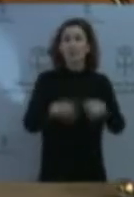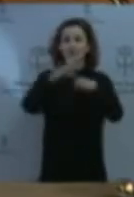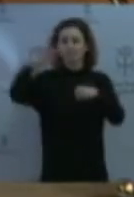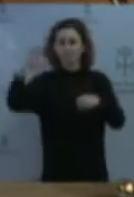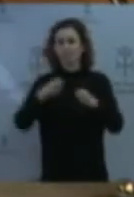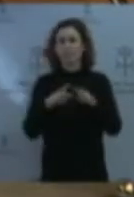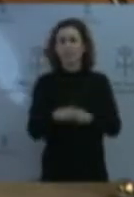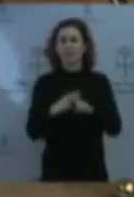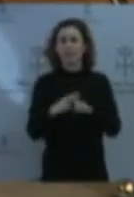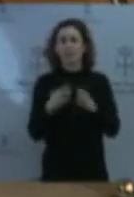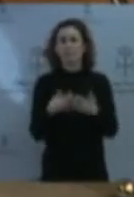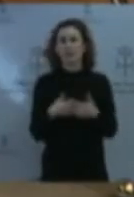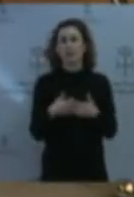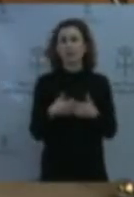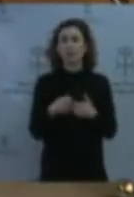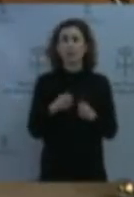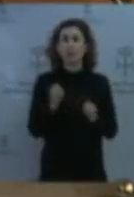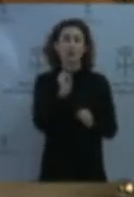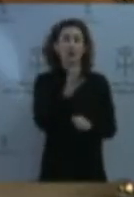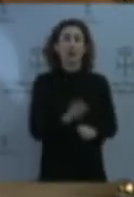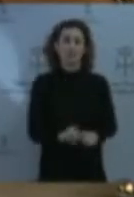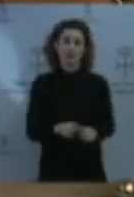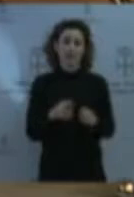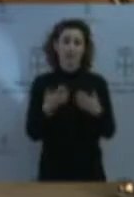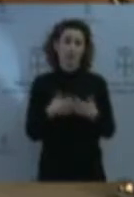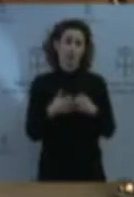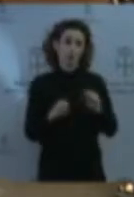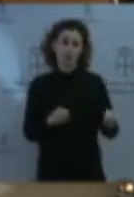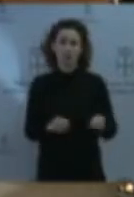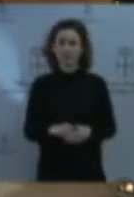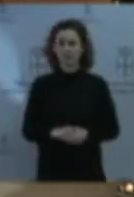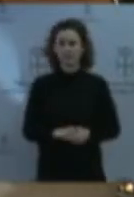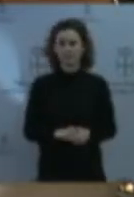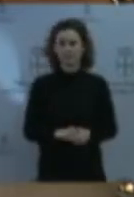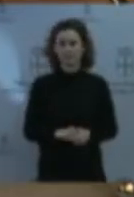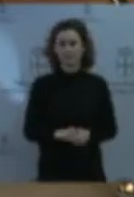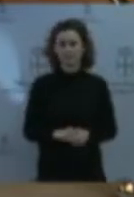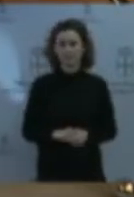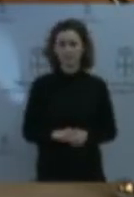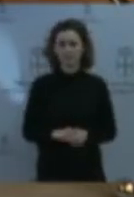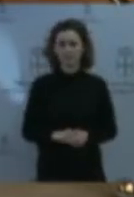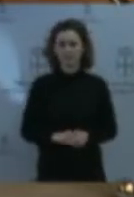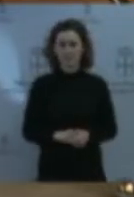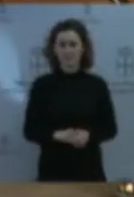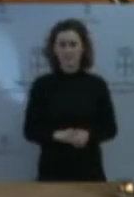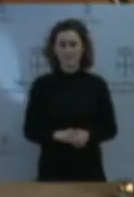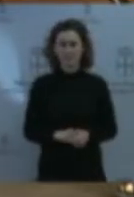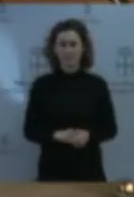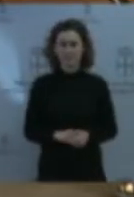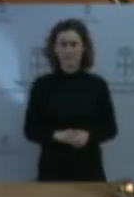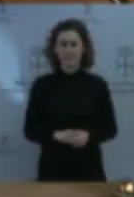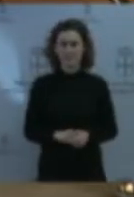planta de baterías de coc y subproductos de la empresa nacional de siderurgia Ensidesa en Avilés. Y en segundo lugar, y también